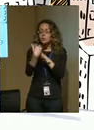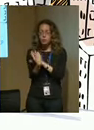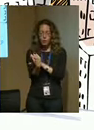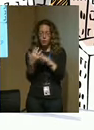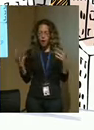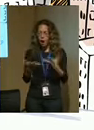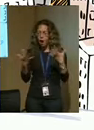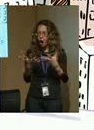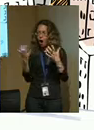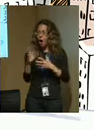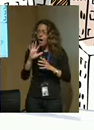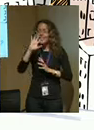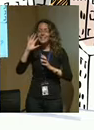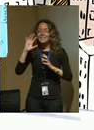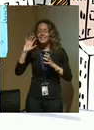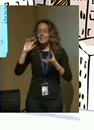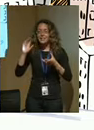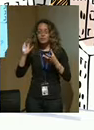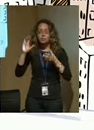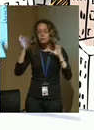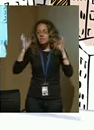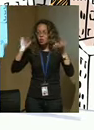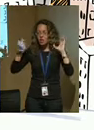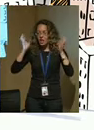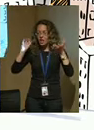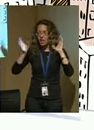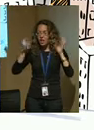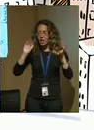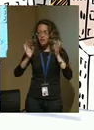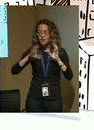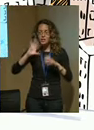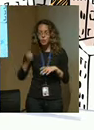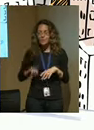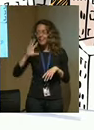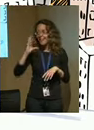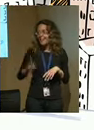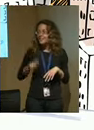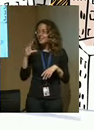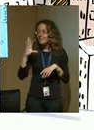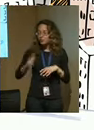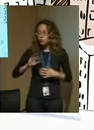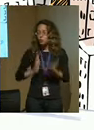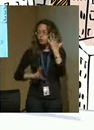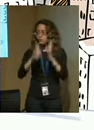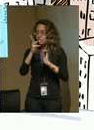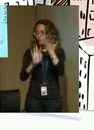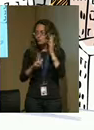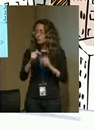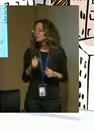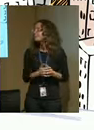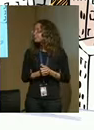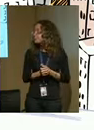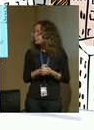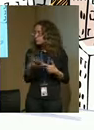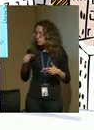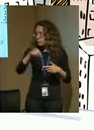jóvenes, y por no contestar en el tiempo y forma a ese funcionario, bueno, el jefe de gobierno lo destituyeron